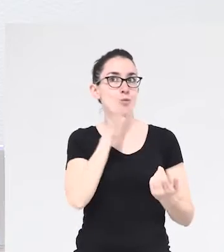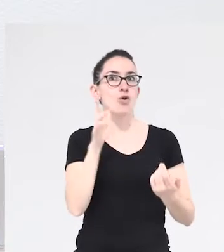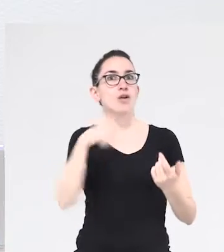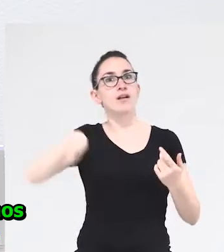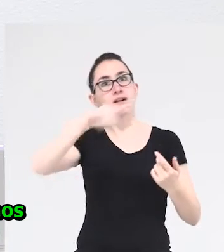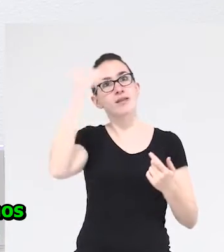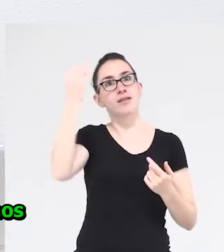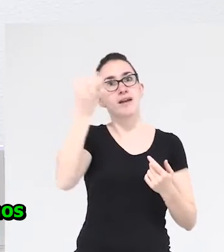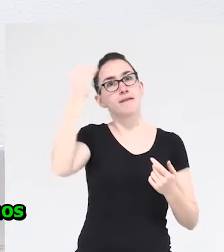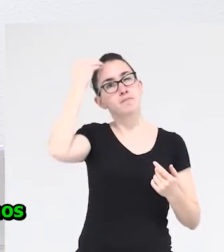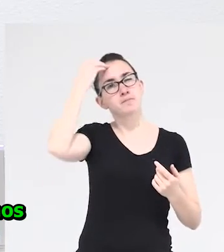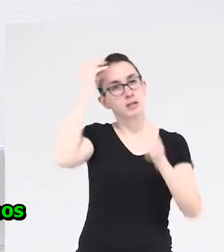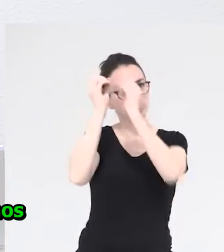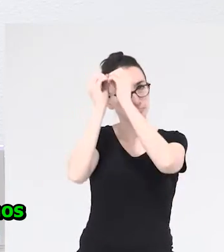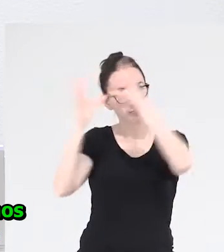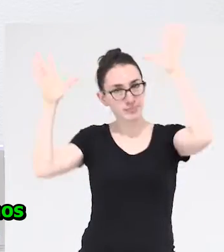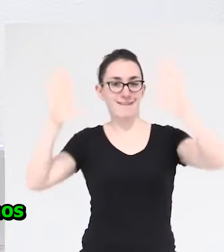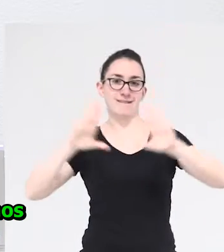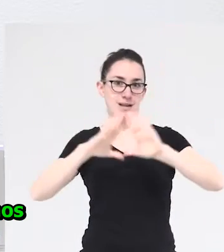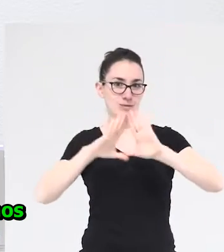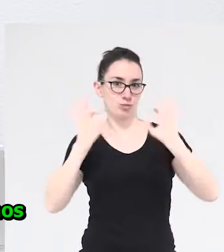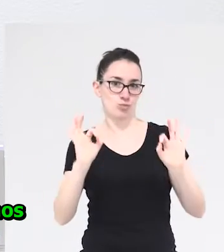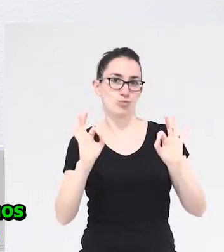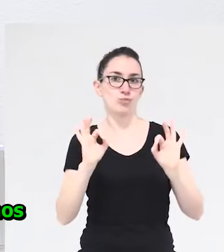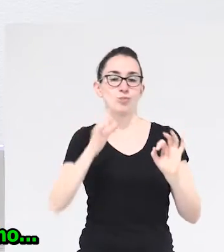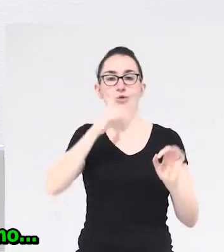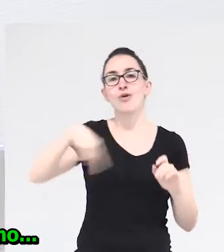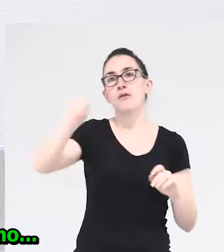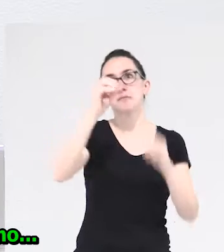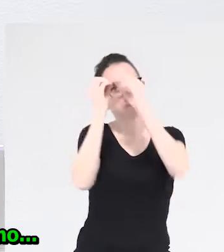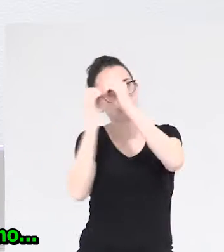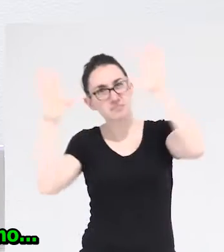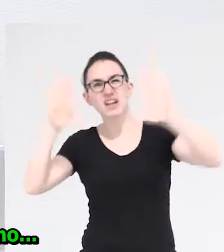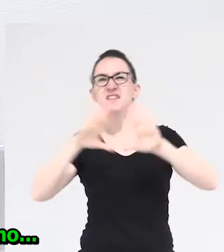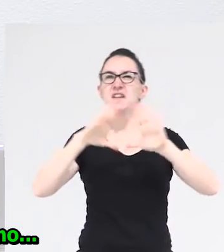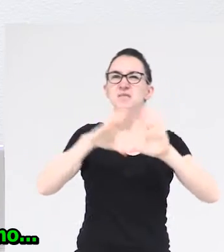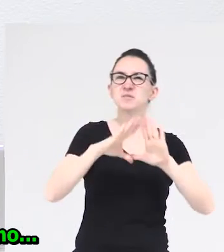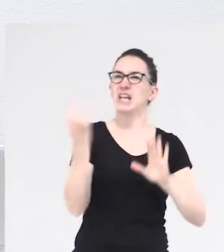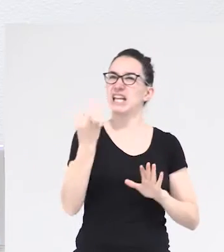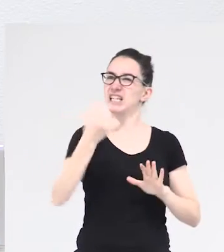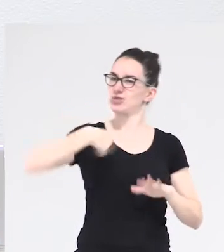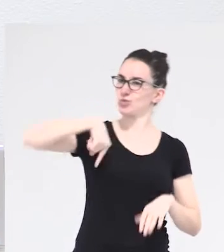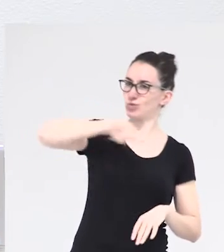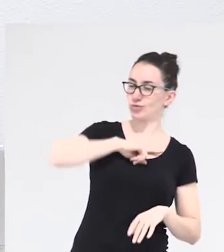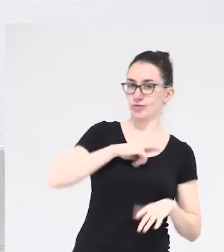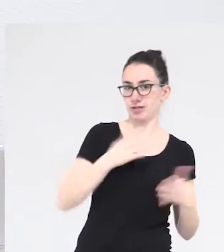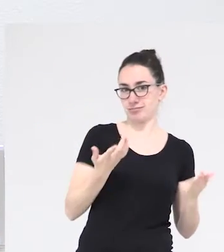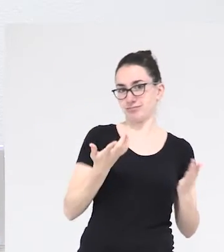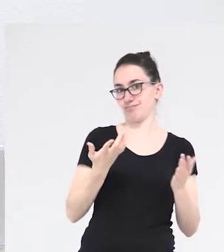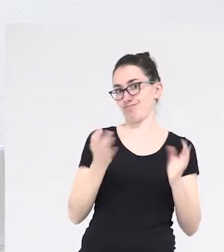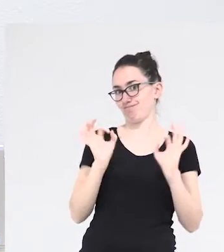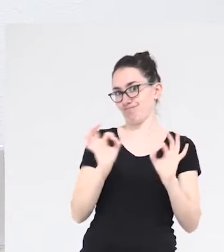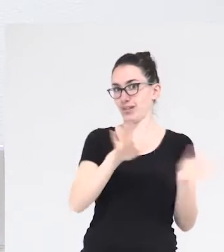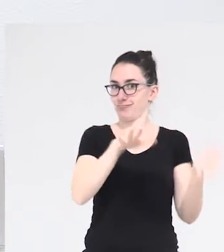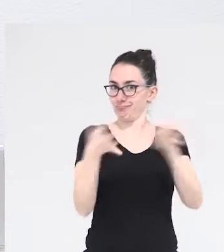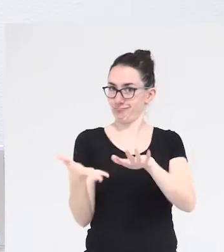feminismo, por pensar también qué hablamos cuando hablamos de feminismo y qué es ese nosotras del feminismo y